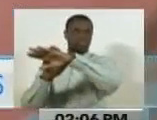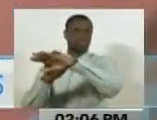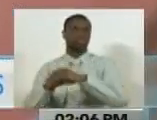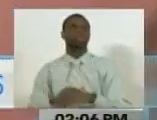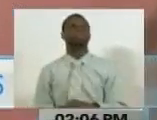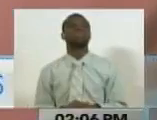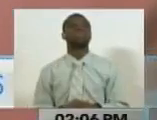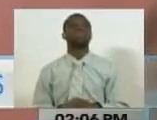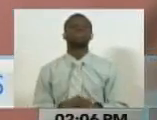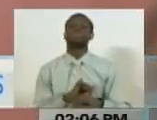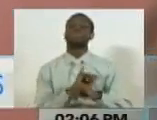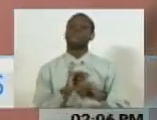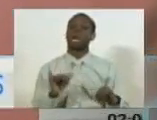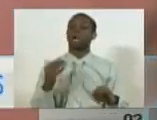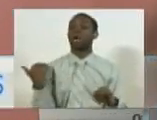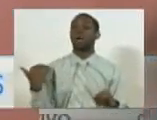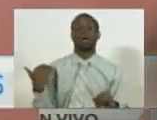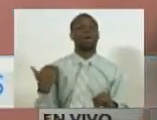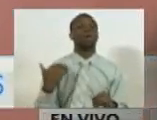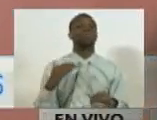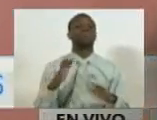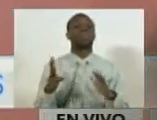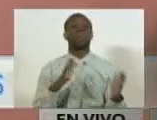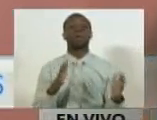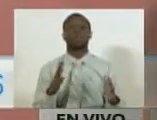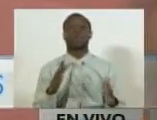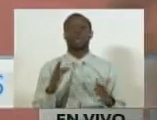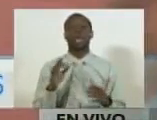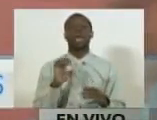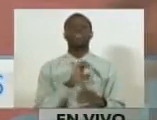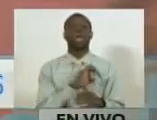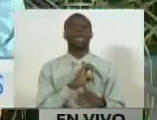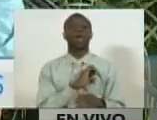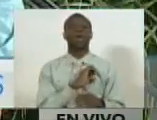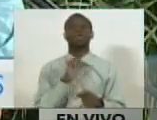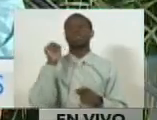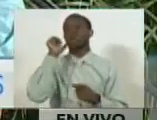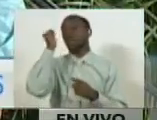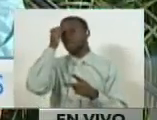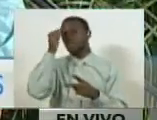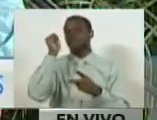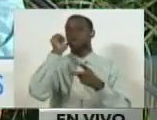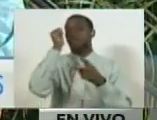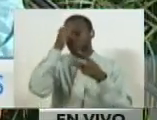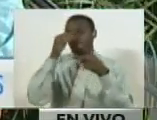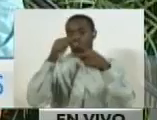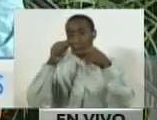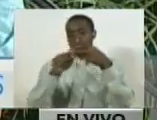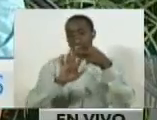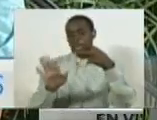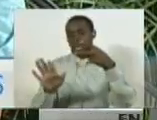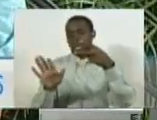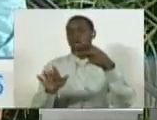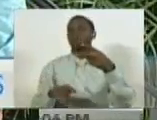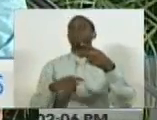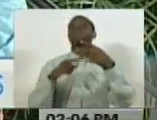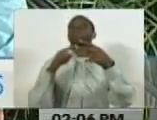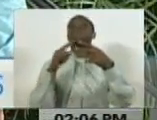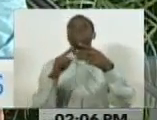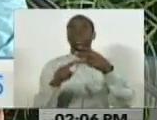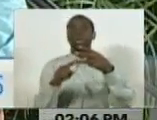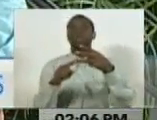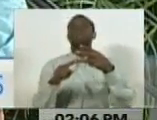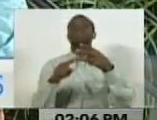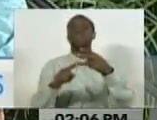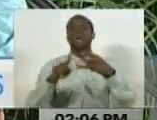ya llevamos 2 fines de semana de enero, el carnet de la patria se extiende todo el